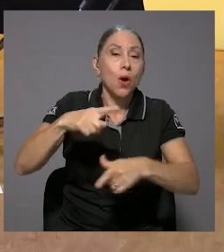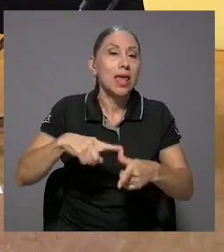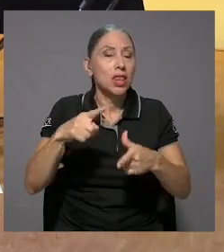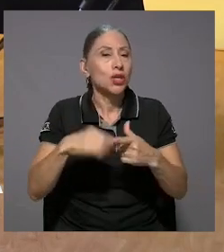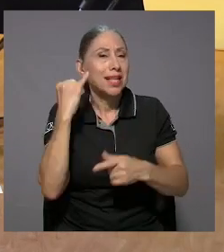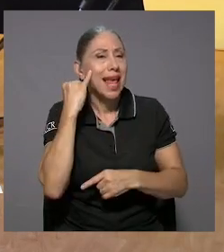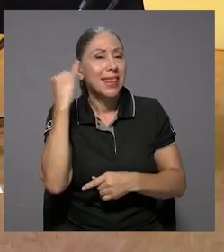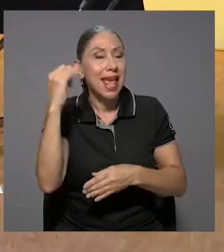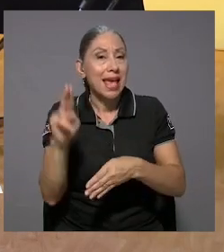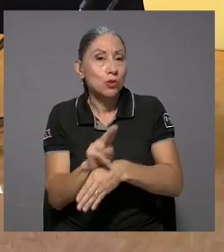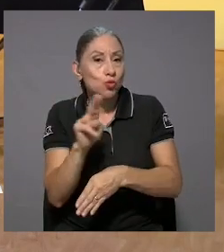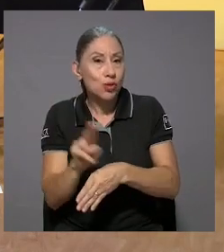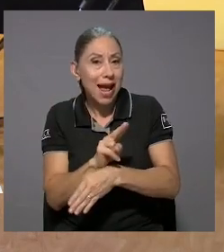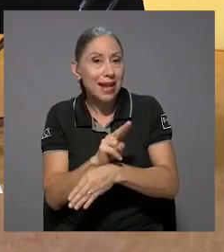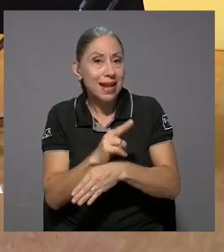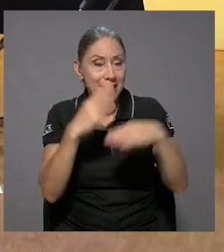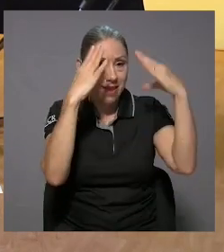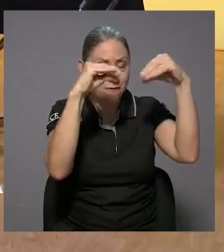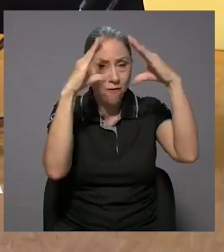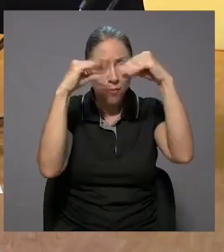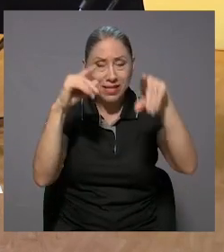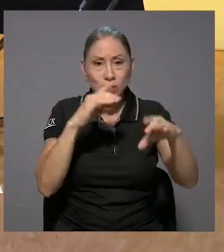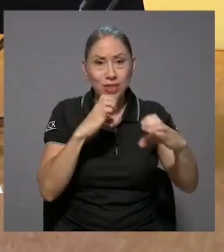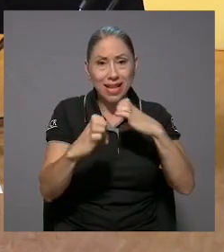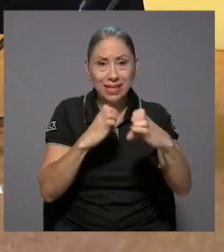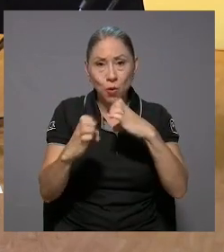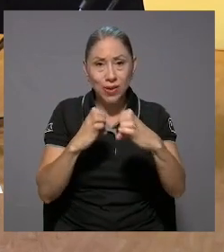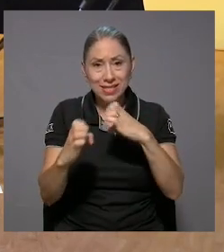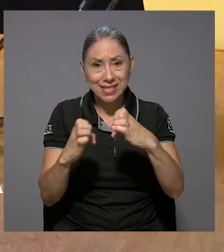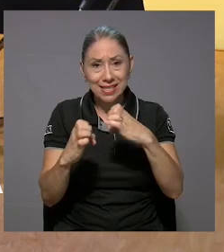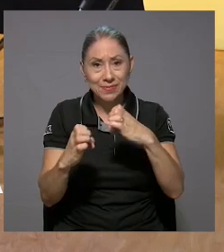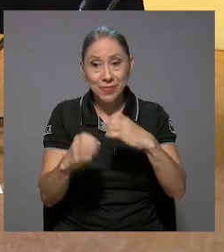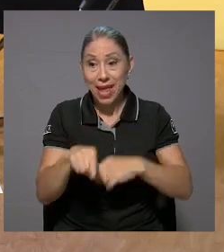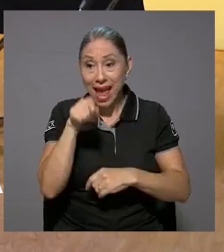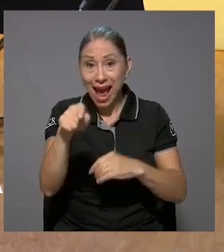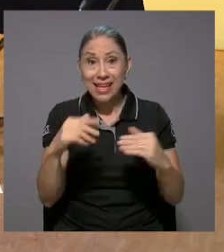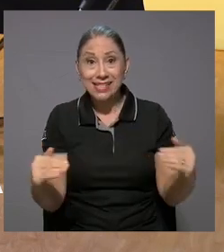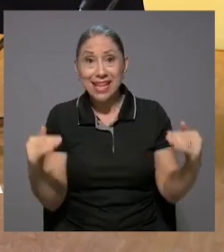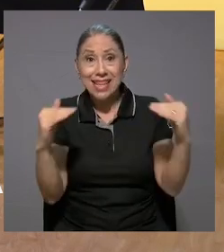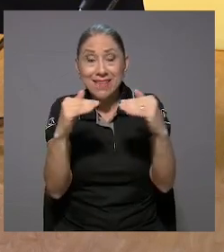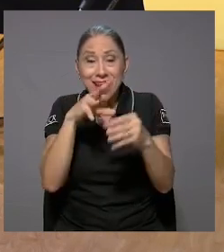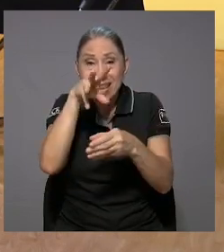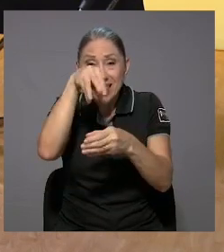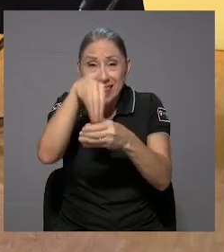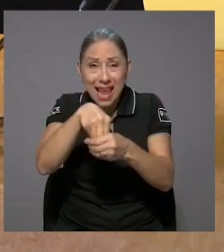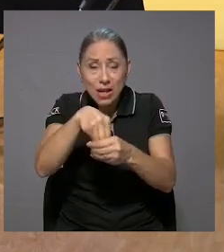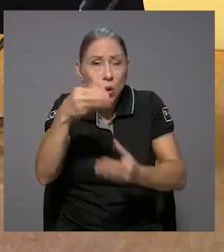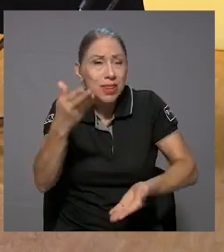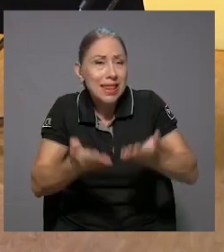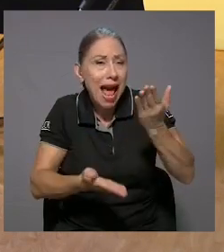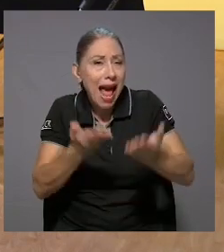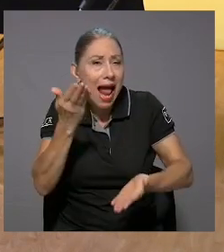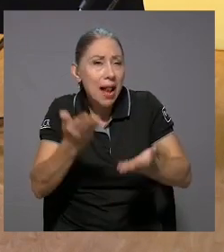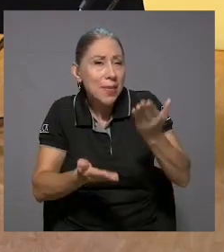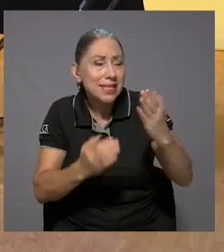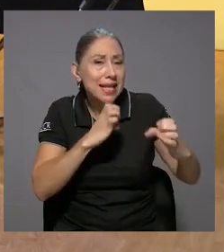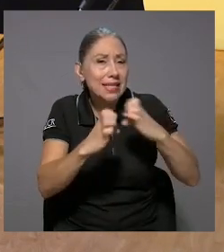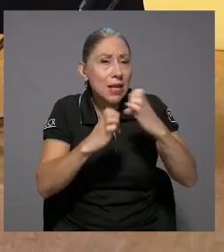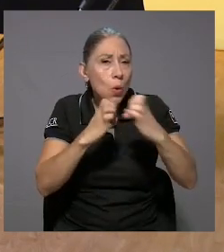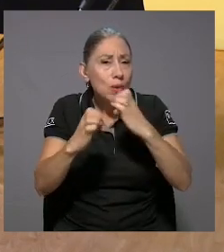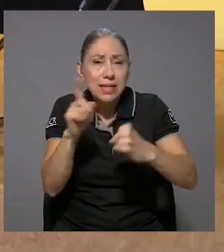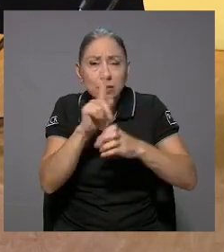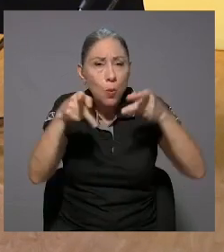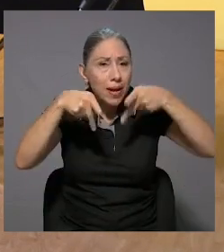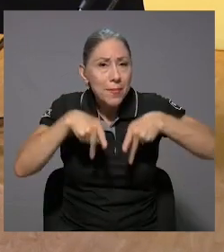Entonces la idea es usar información de las encuestas, que si bien es cierto, a ese nivel interno tal vez no, las encuestas no permiten tener